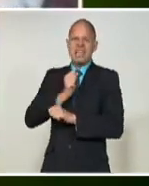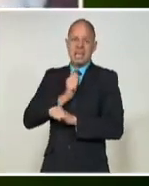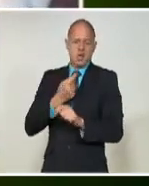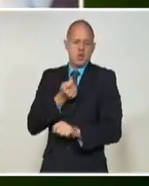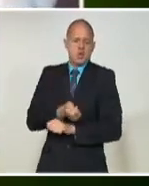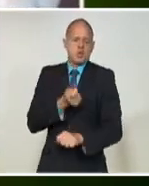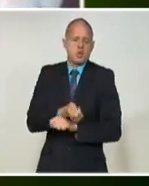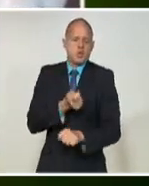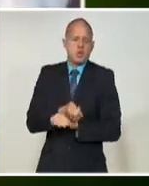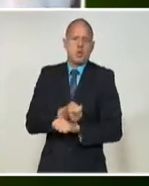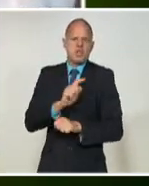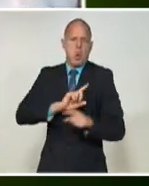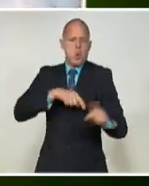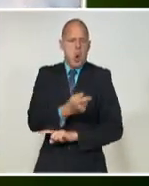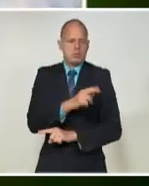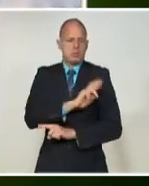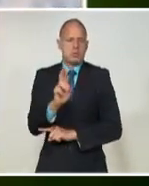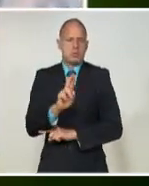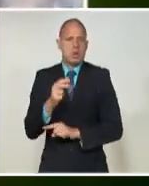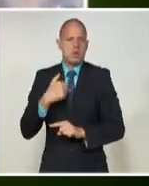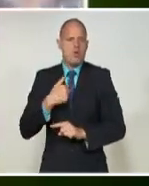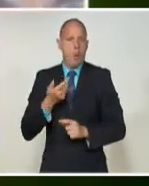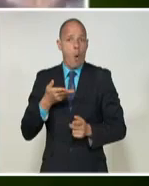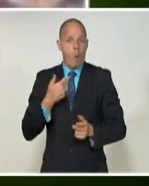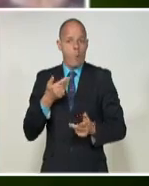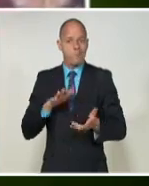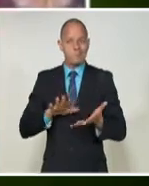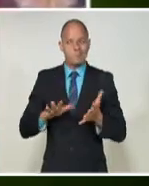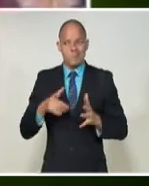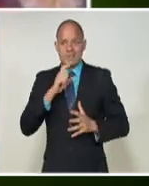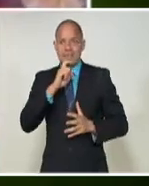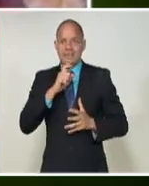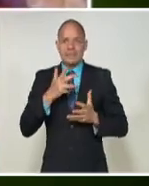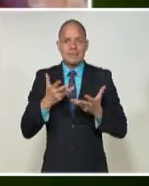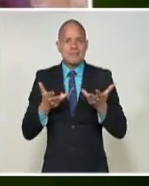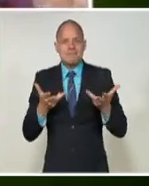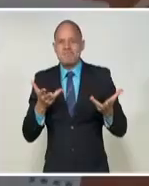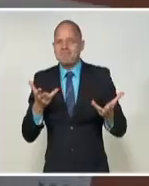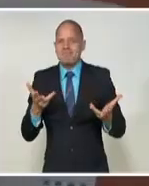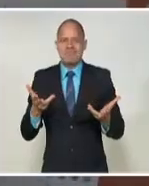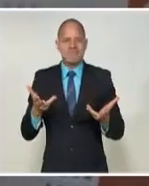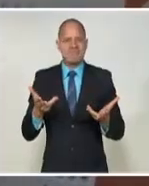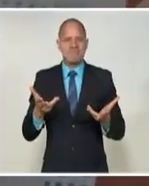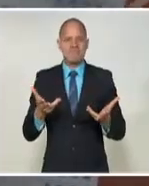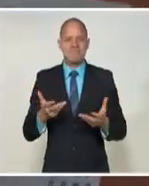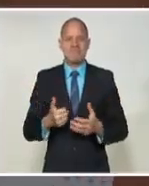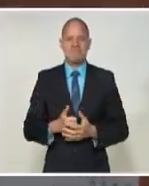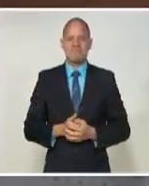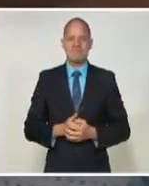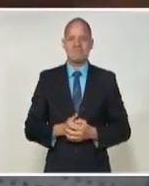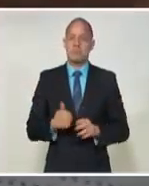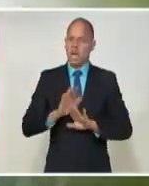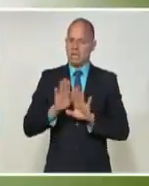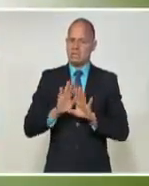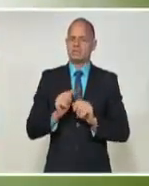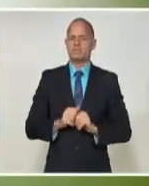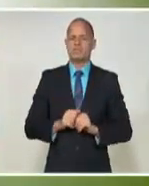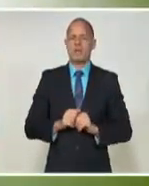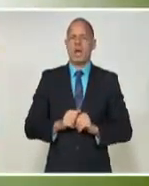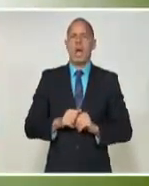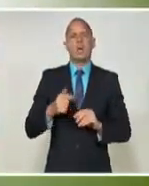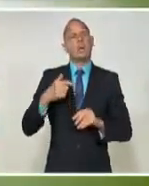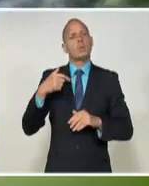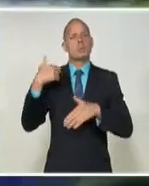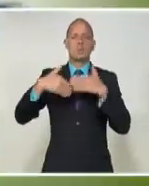la influencia que trataron de hacer. Y educar a los hijos en medio de eso es bien difícil. El ahora jefe de la redacción internacional